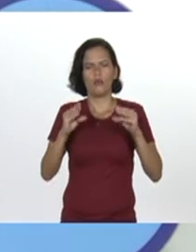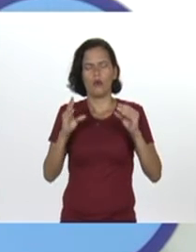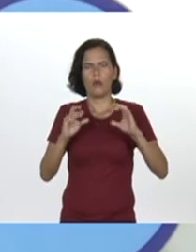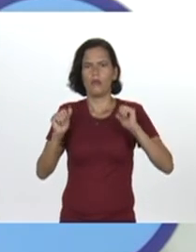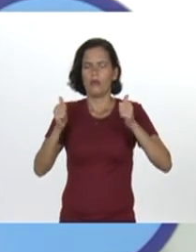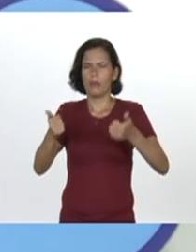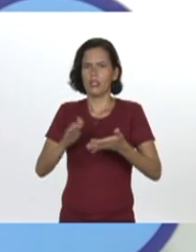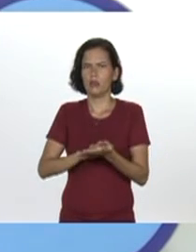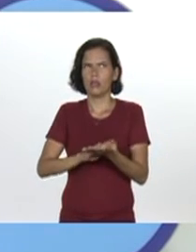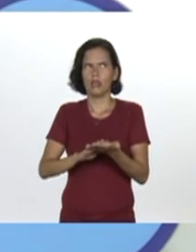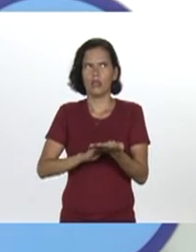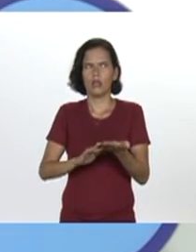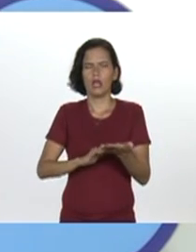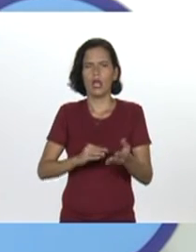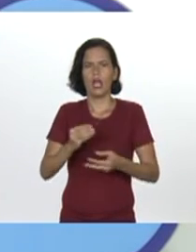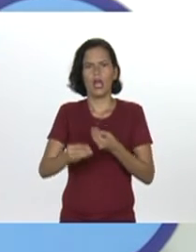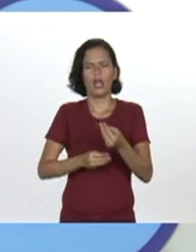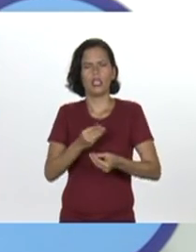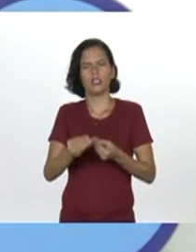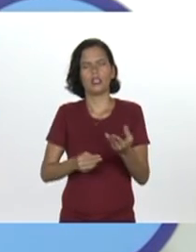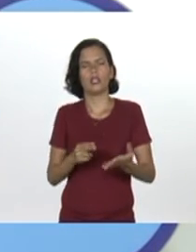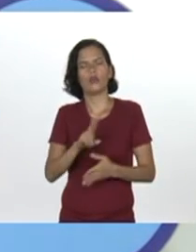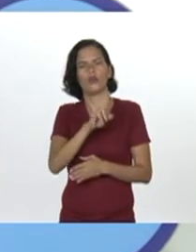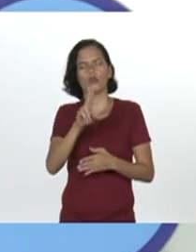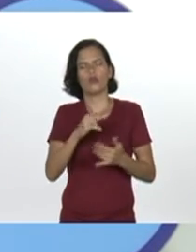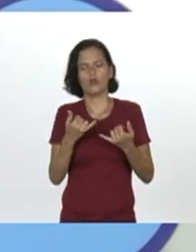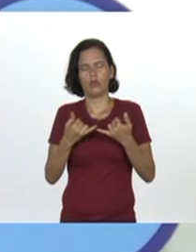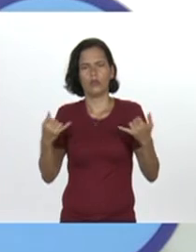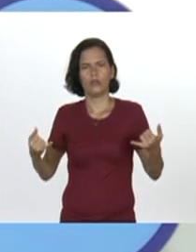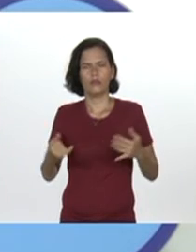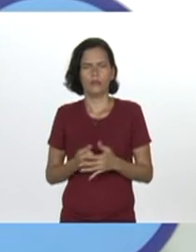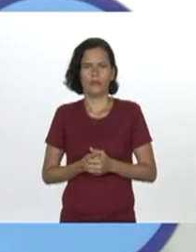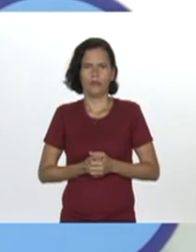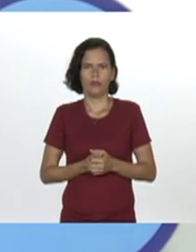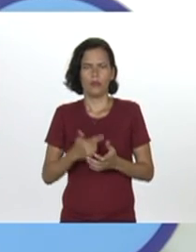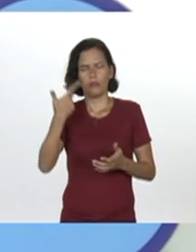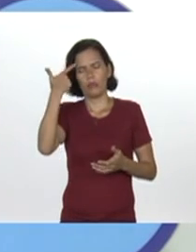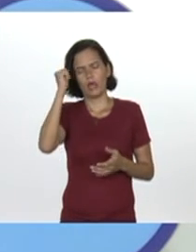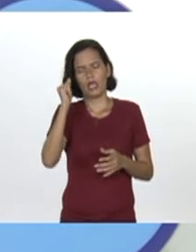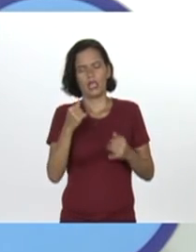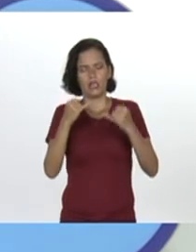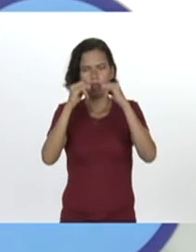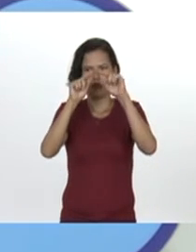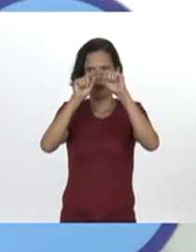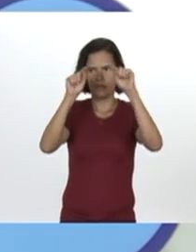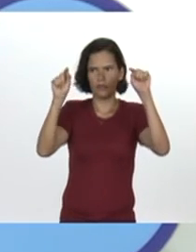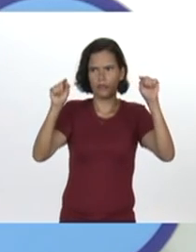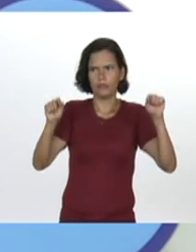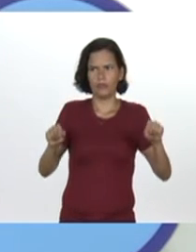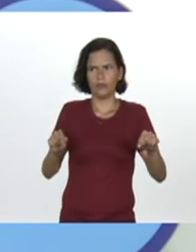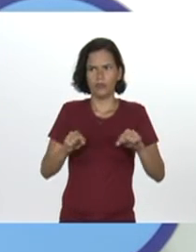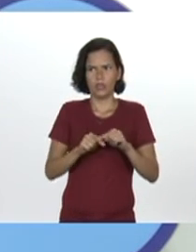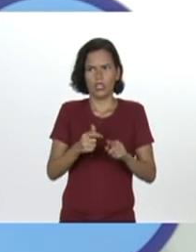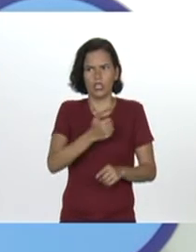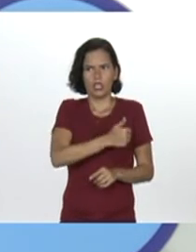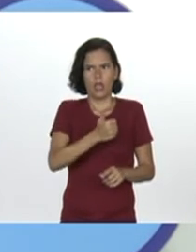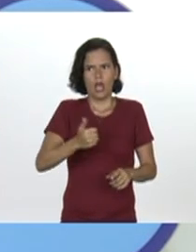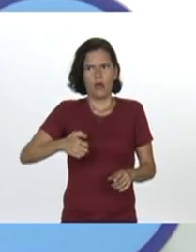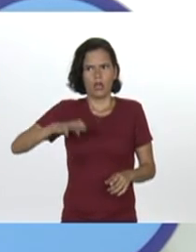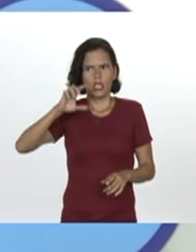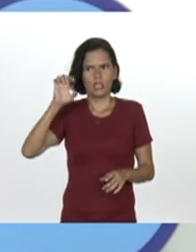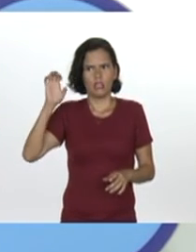principio, esa textura, hacer uso de pabilo, hacer uso de estambre para ir delineando cada una de esas